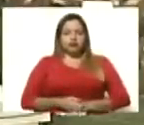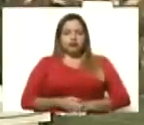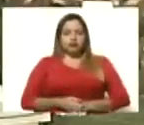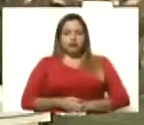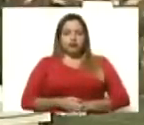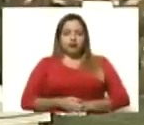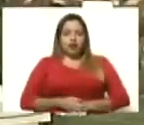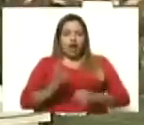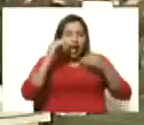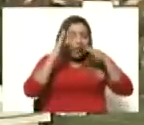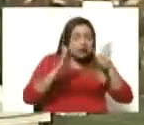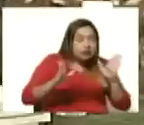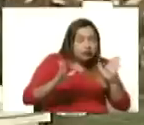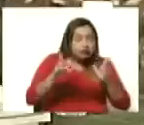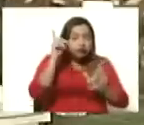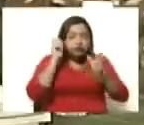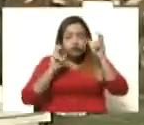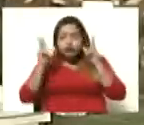escuchando